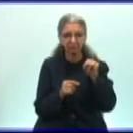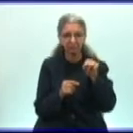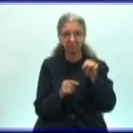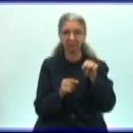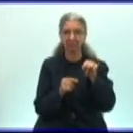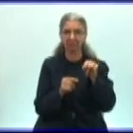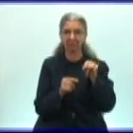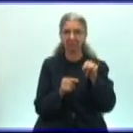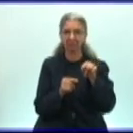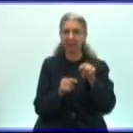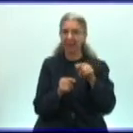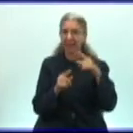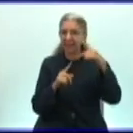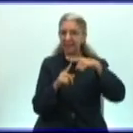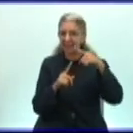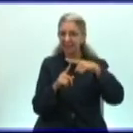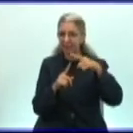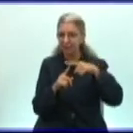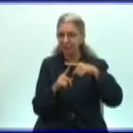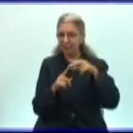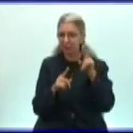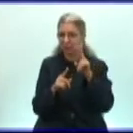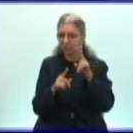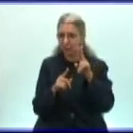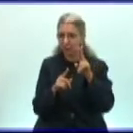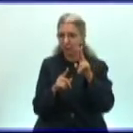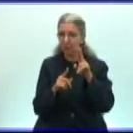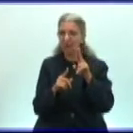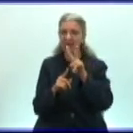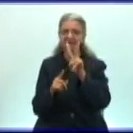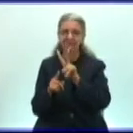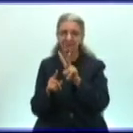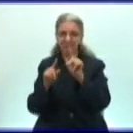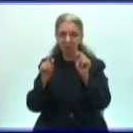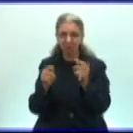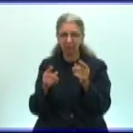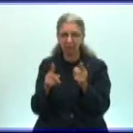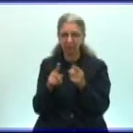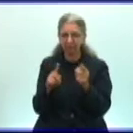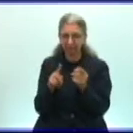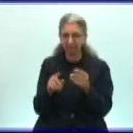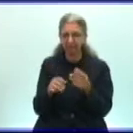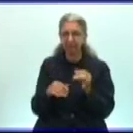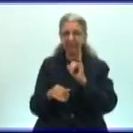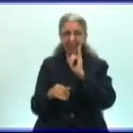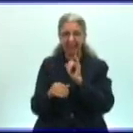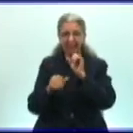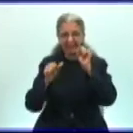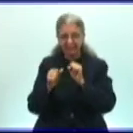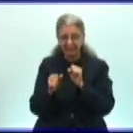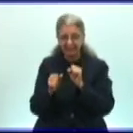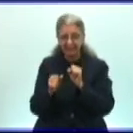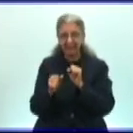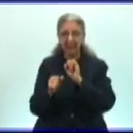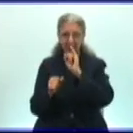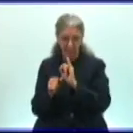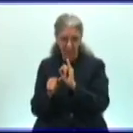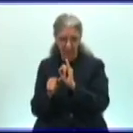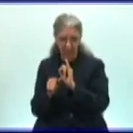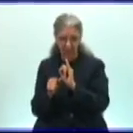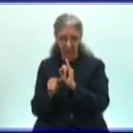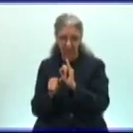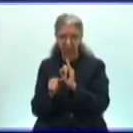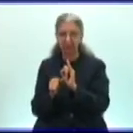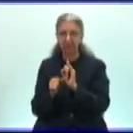una letra U y su unidad de medida es el volt. Y en el caso de la intensidad se representa con una I latina y su unidad